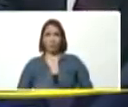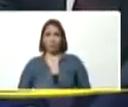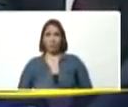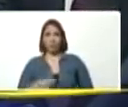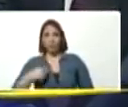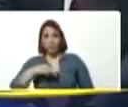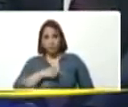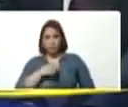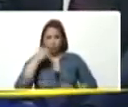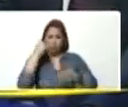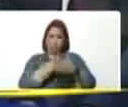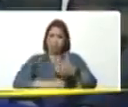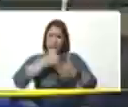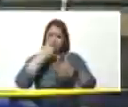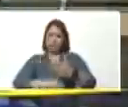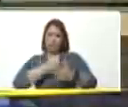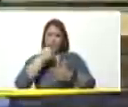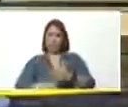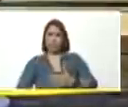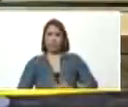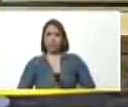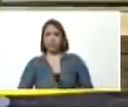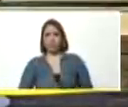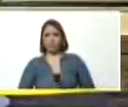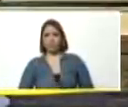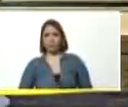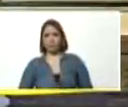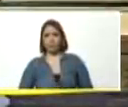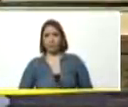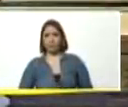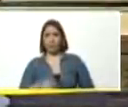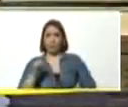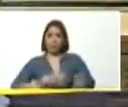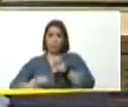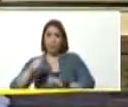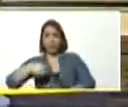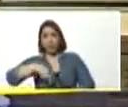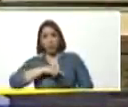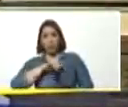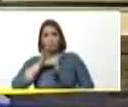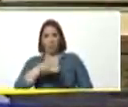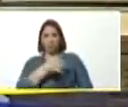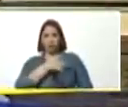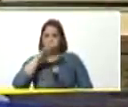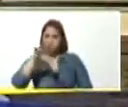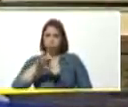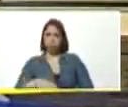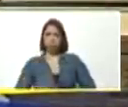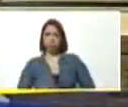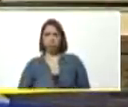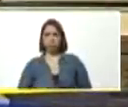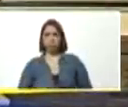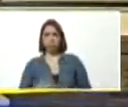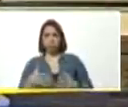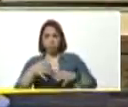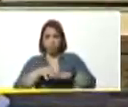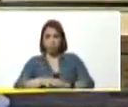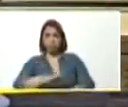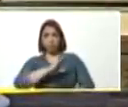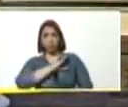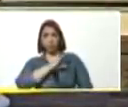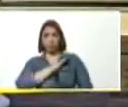nosotros estamos luchando por defender a nuestra patria, su soberanía, su integridad